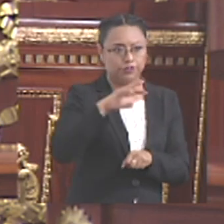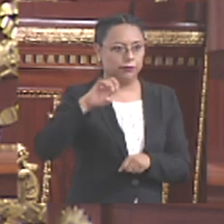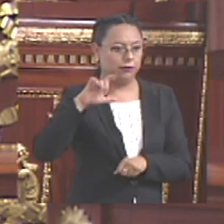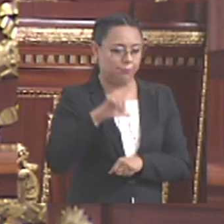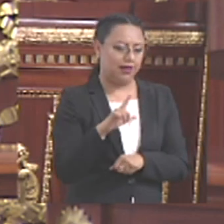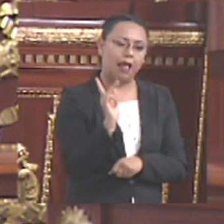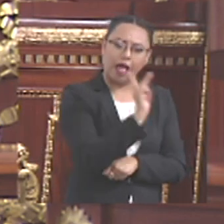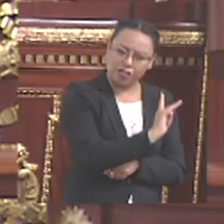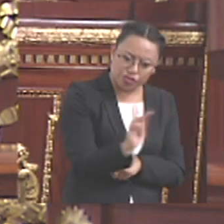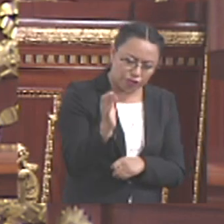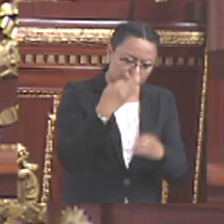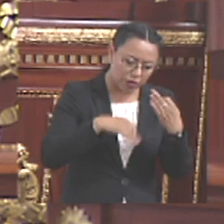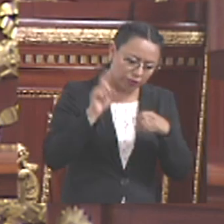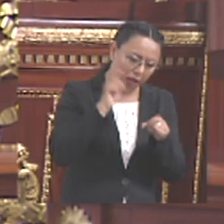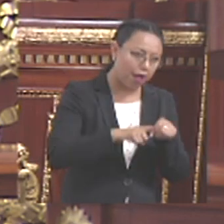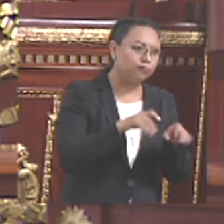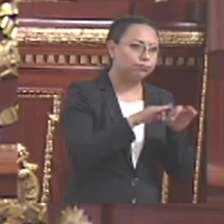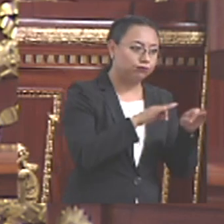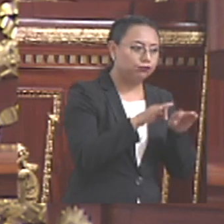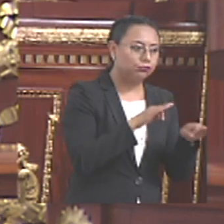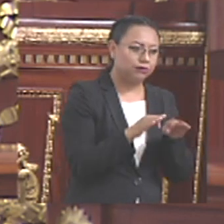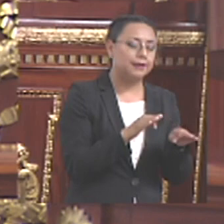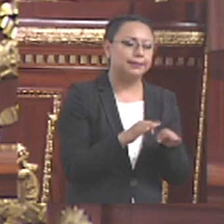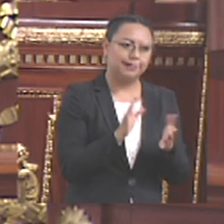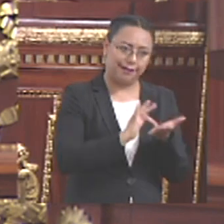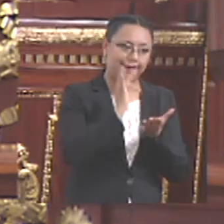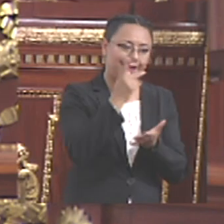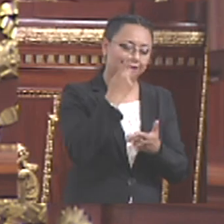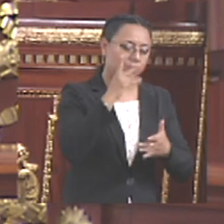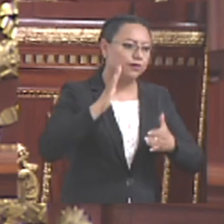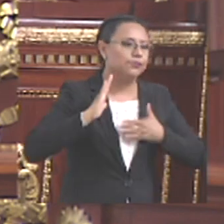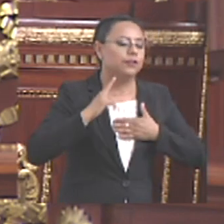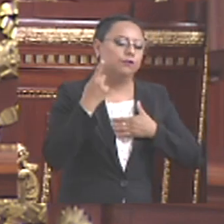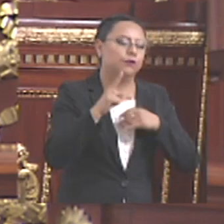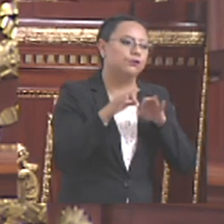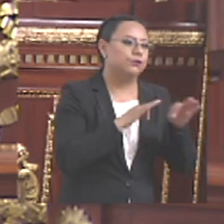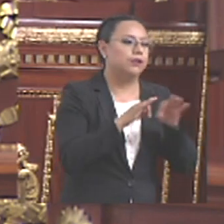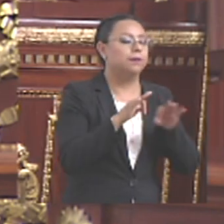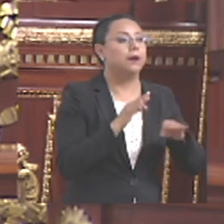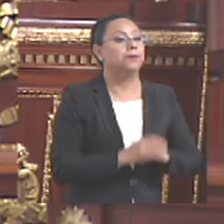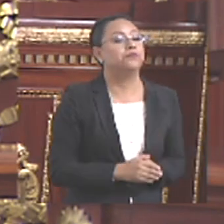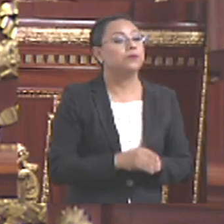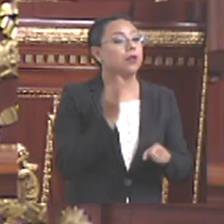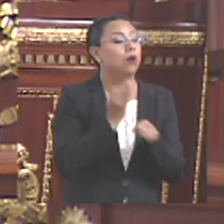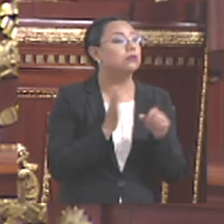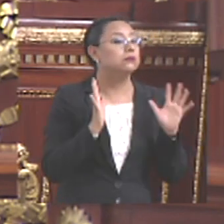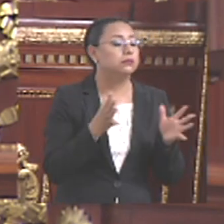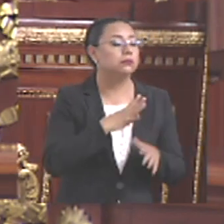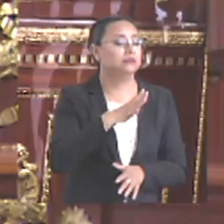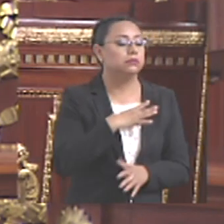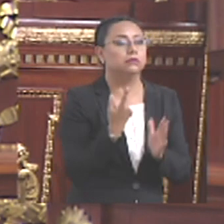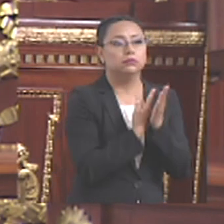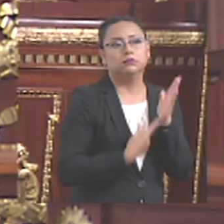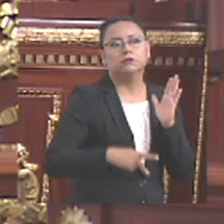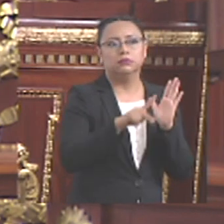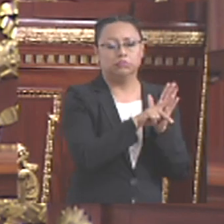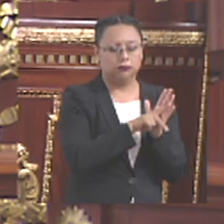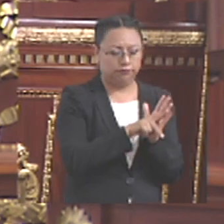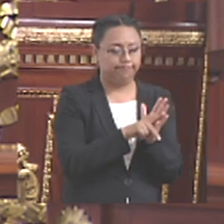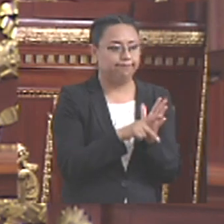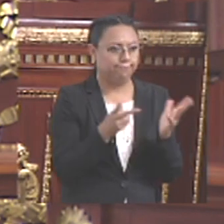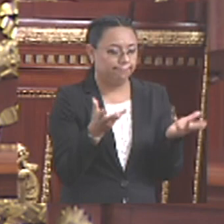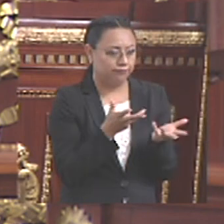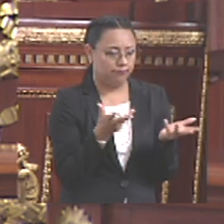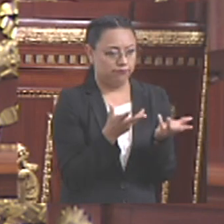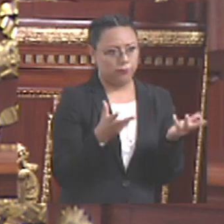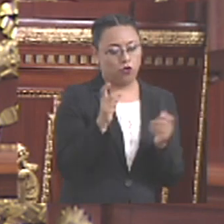todos, gracias por su compromiso y trabajo. Actualmente tenemos protocolos de actuación ante un sismo. Los simulacros